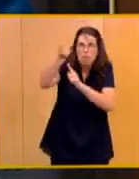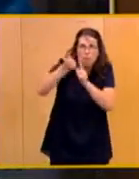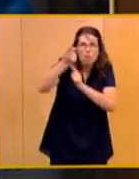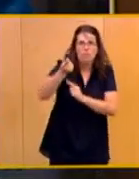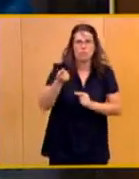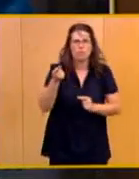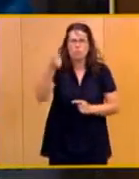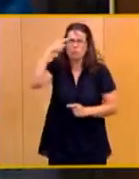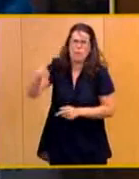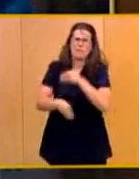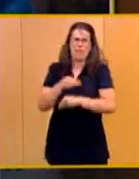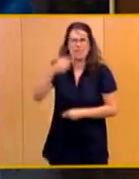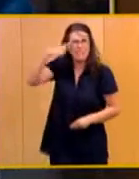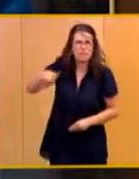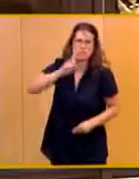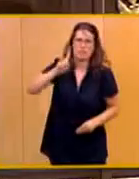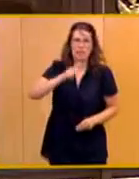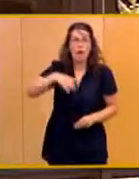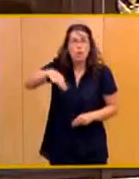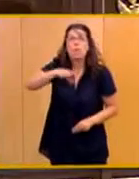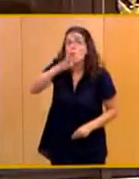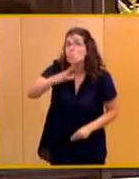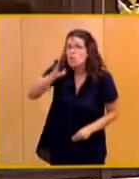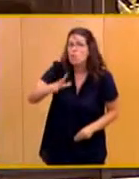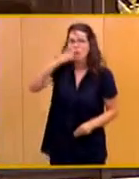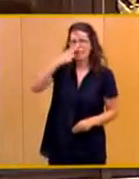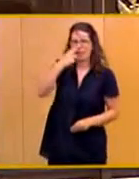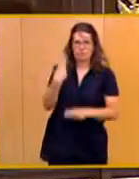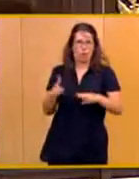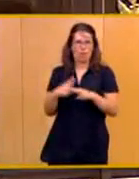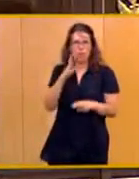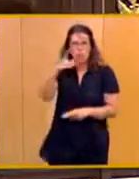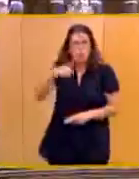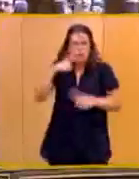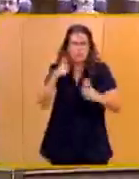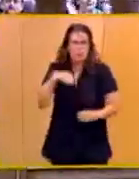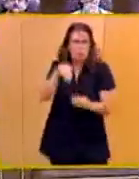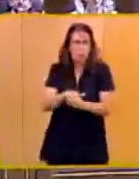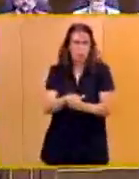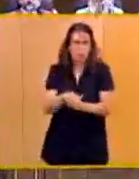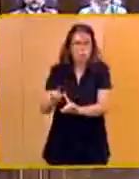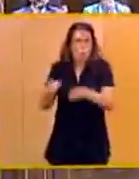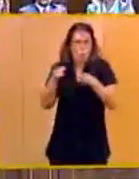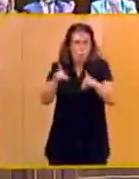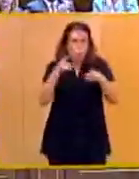era mentira, solo por sus intereses políticos y por intentar ganar votos a costa del enfrentamiento con Cataluña.